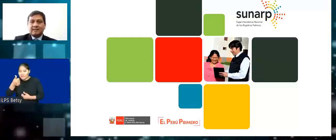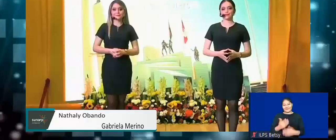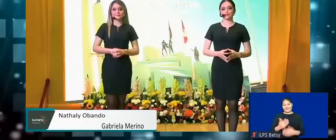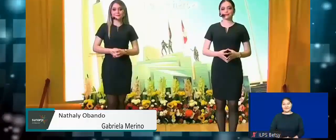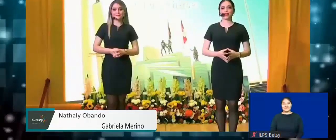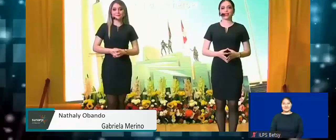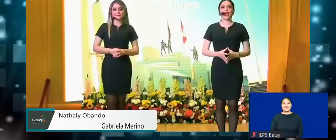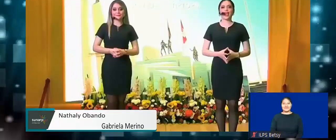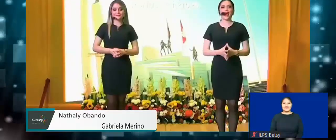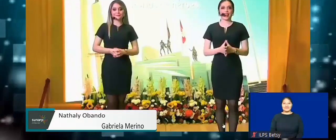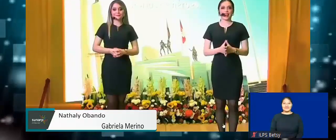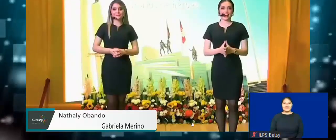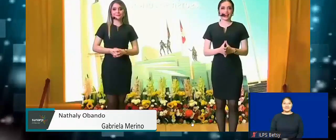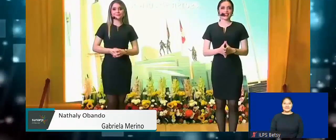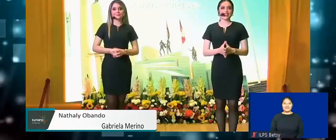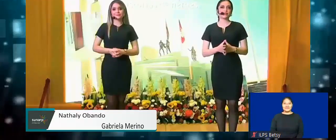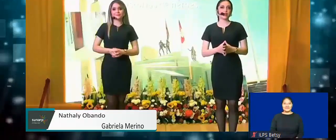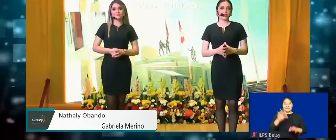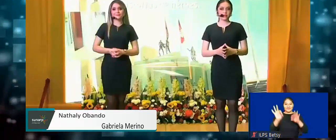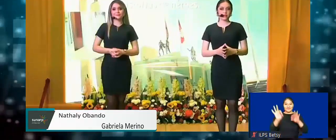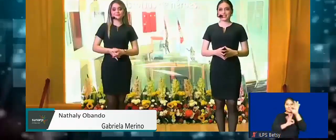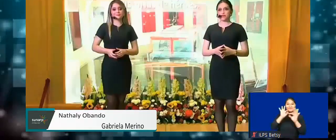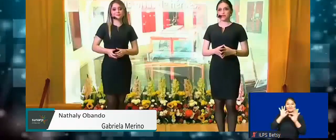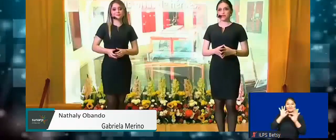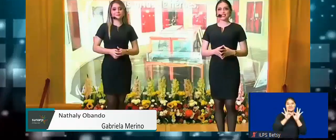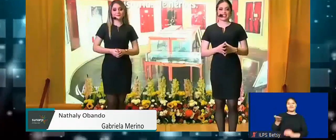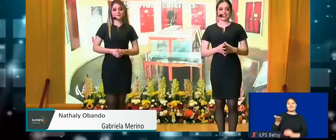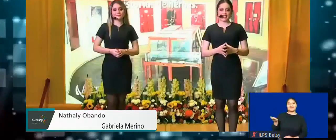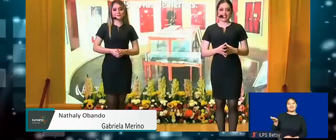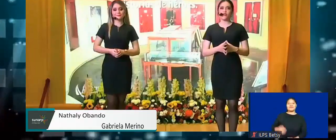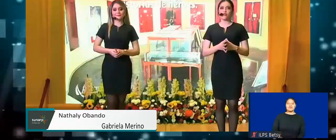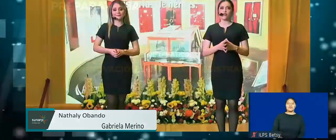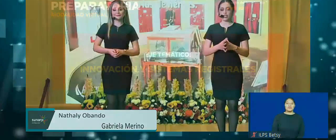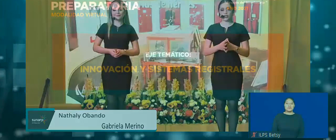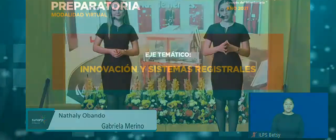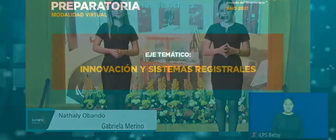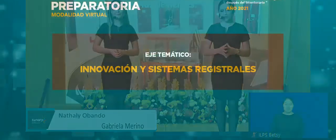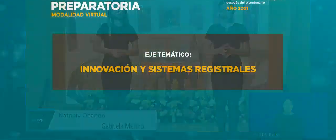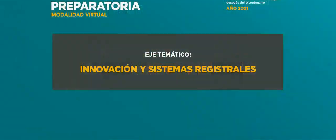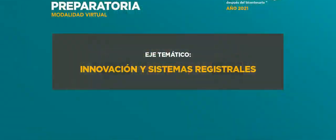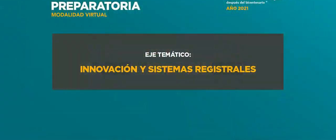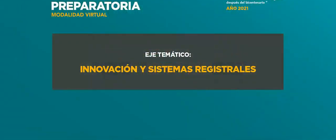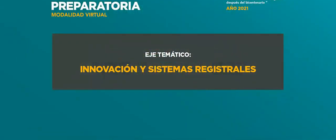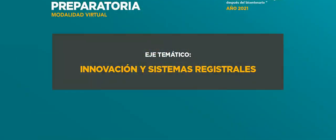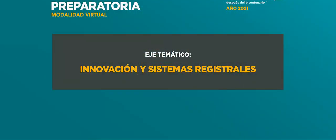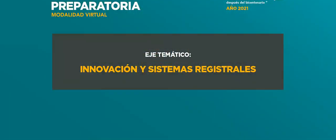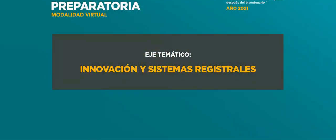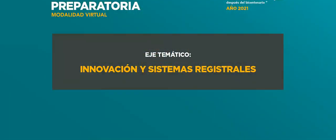Gracias. Agradecemos la importante conferencia del ingeniero Víctor Gálvez.